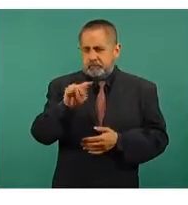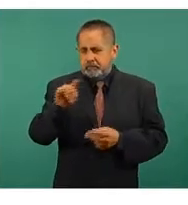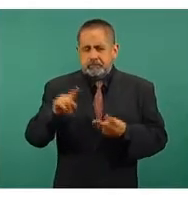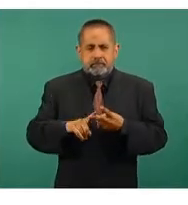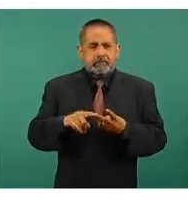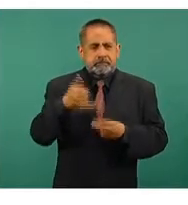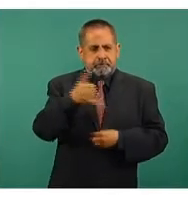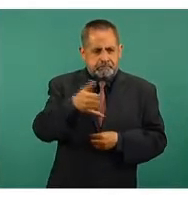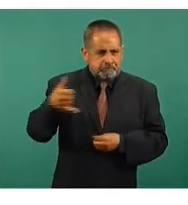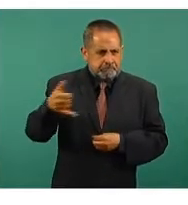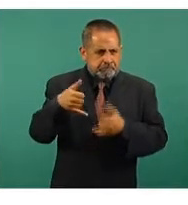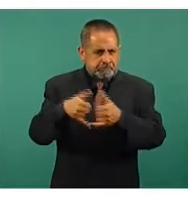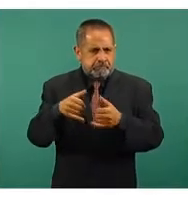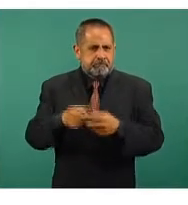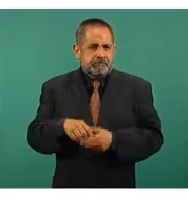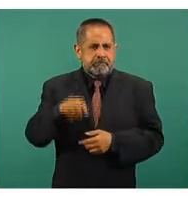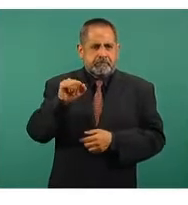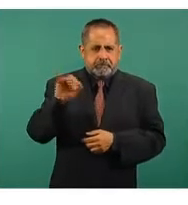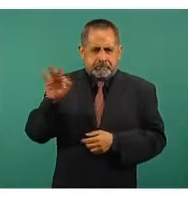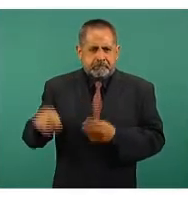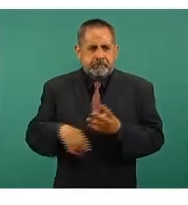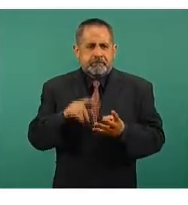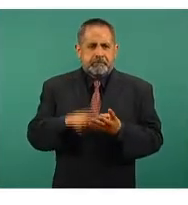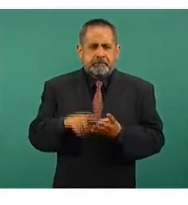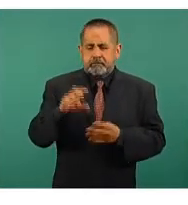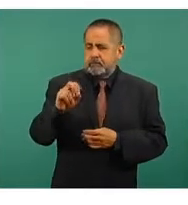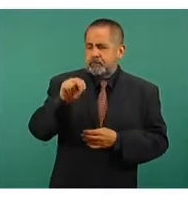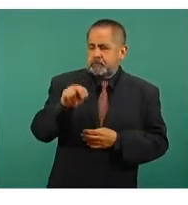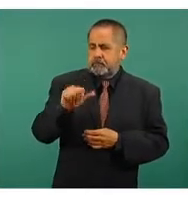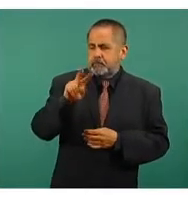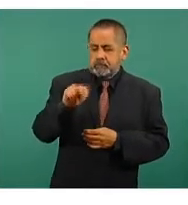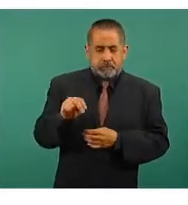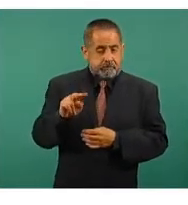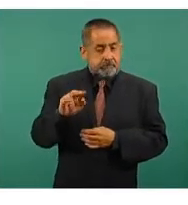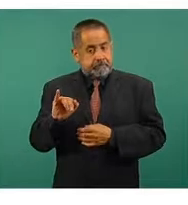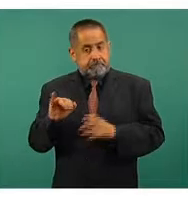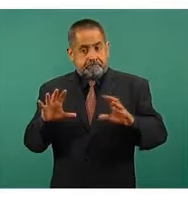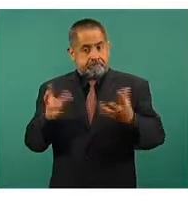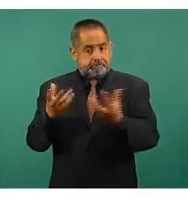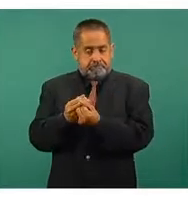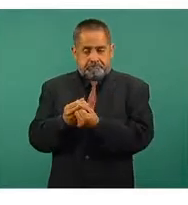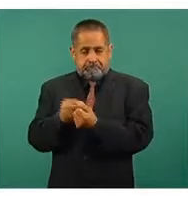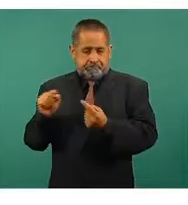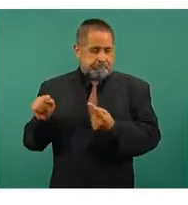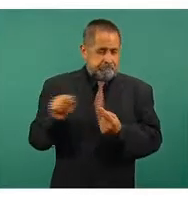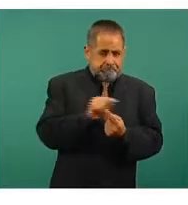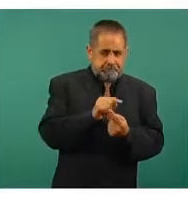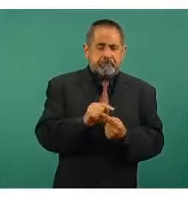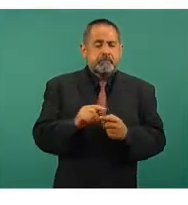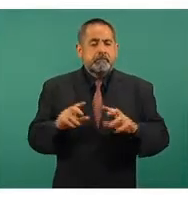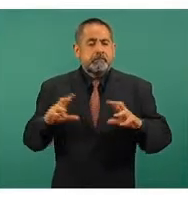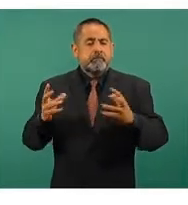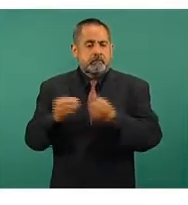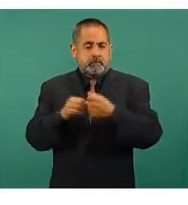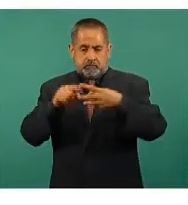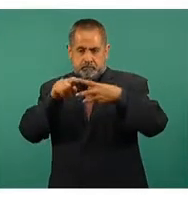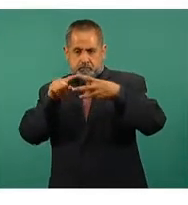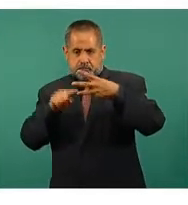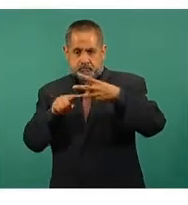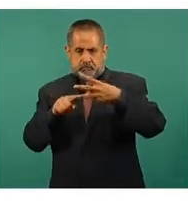Infonavit, de la Sociedad Hipotecaria Federal y de la propia Comisión Nacional de Vivienda. Los primeros 3 son instancias que